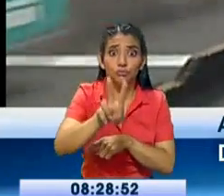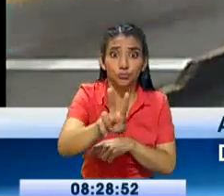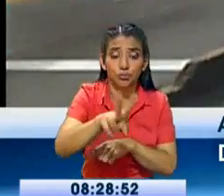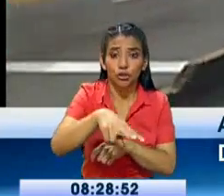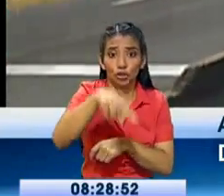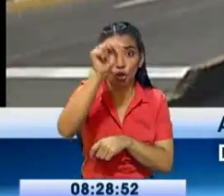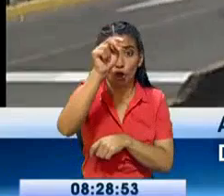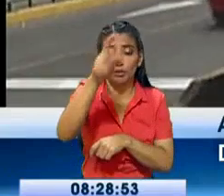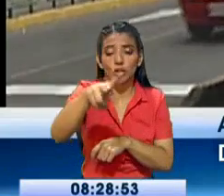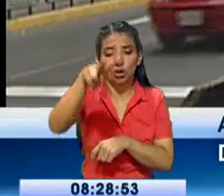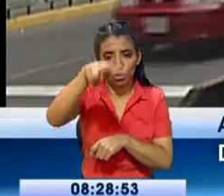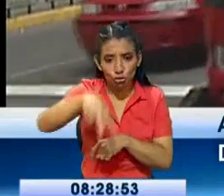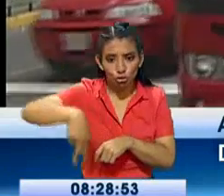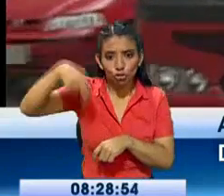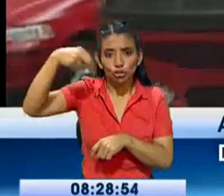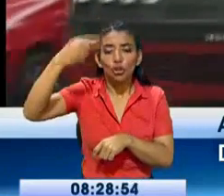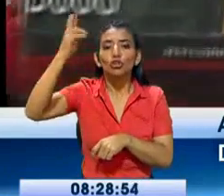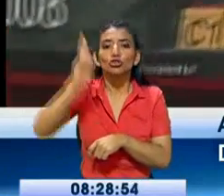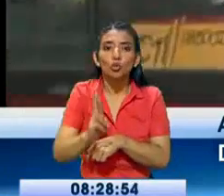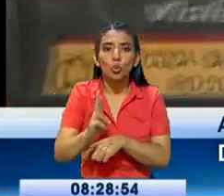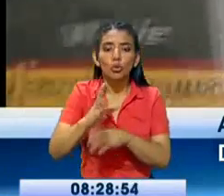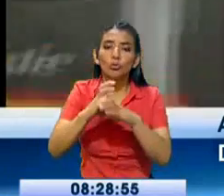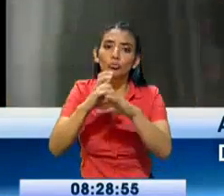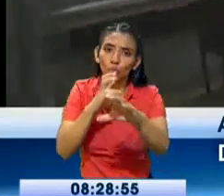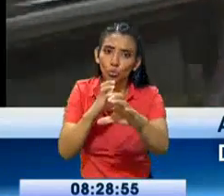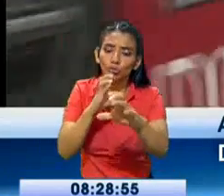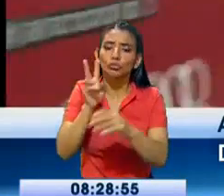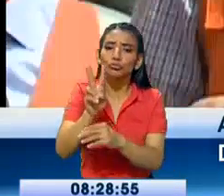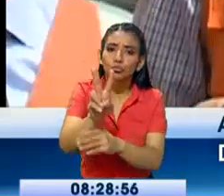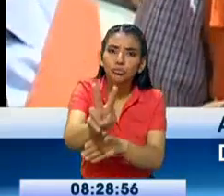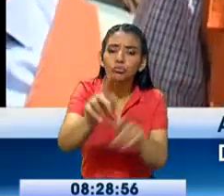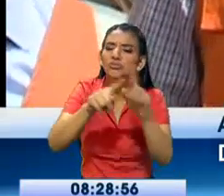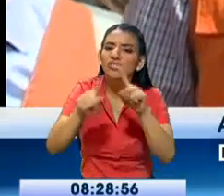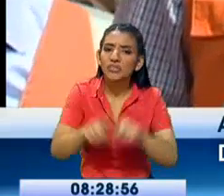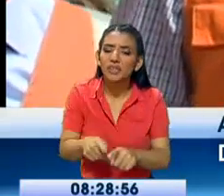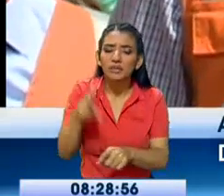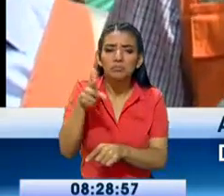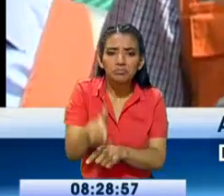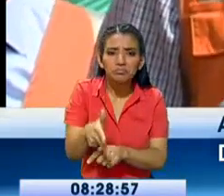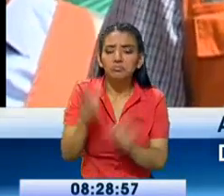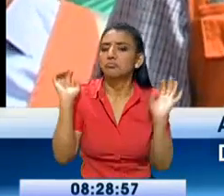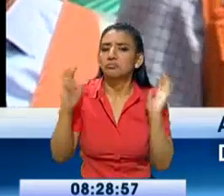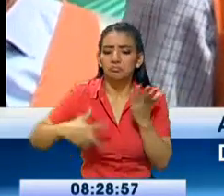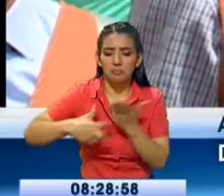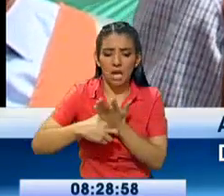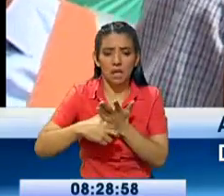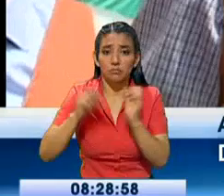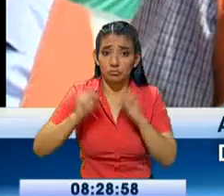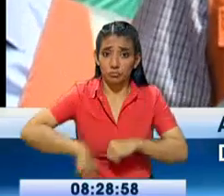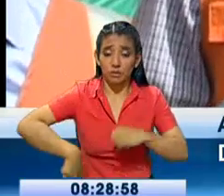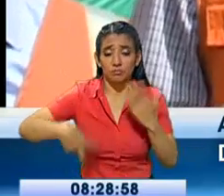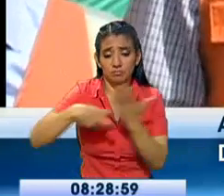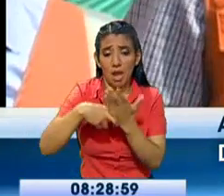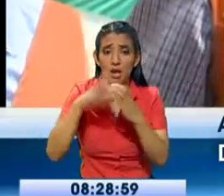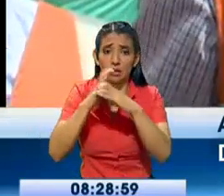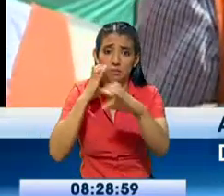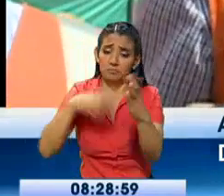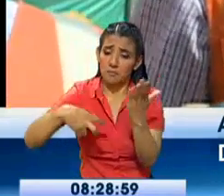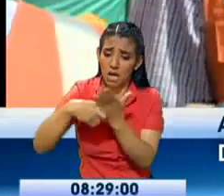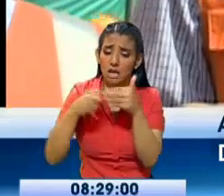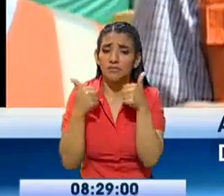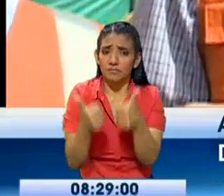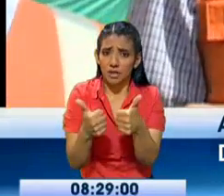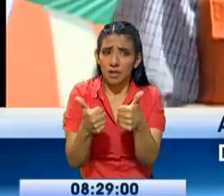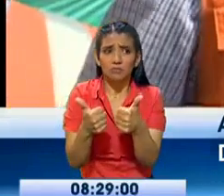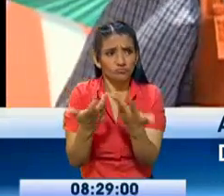buses articulados, alimentadores e intercantonales. Convertirlas en paradas modernas, funcionales,